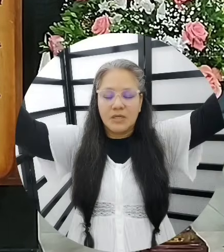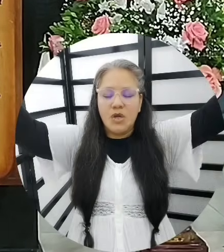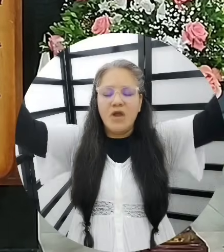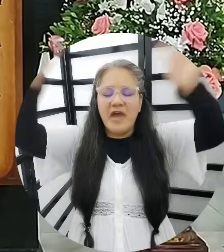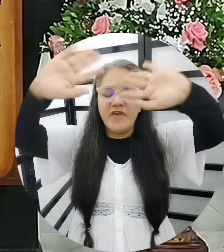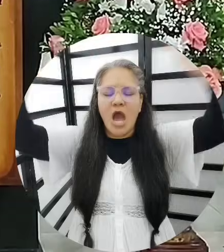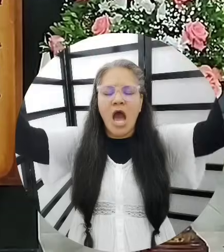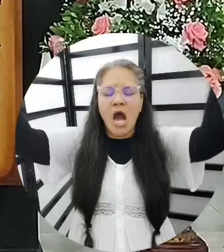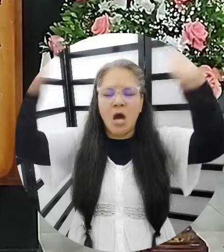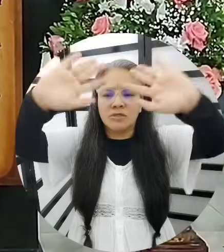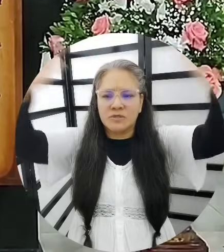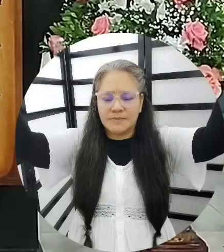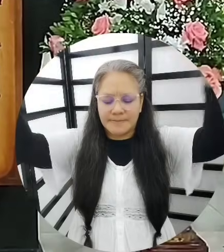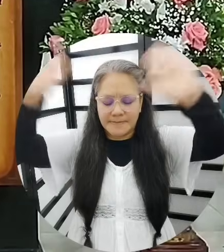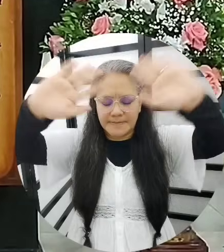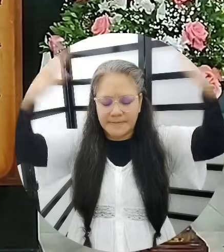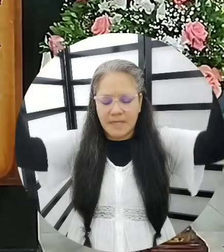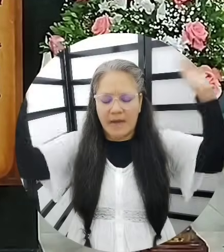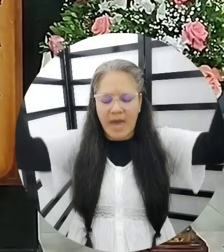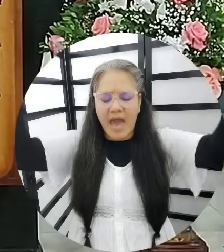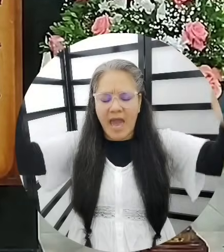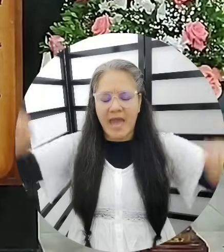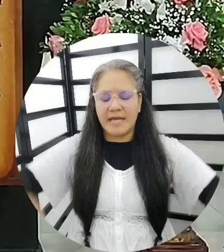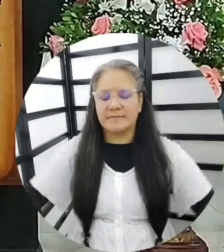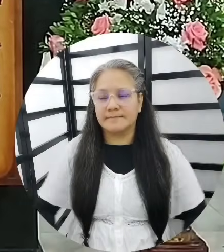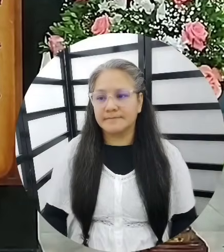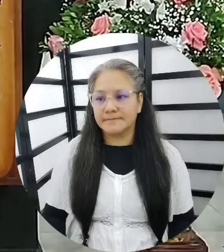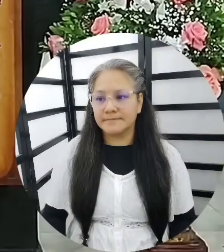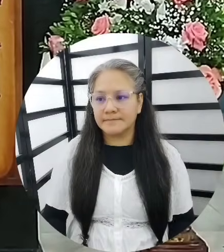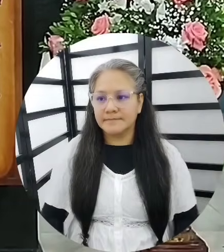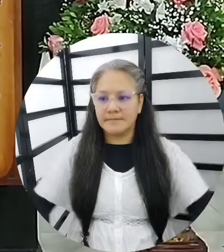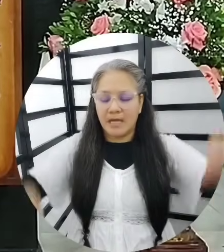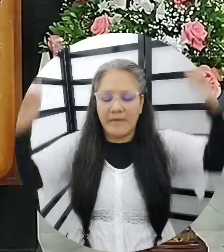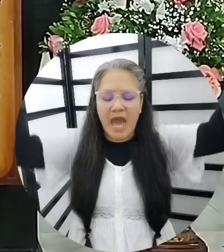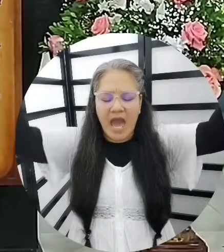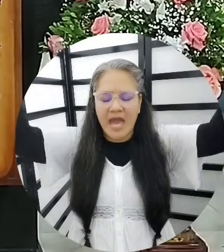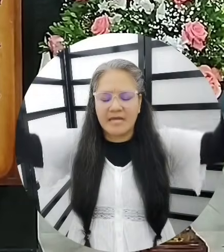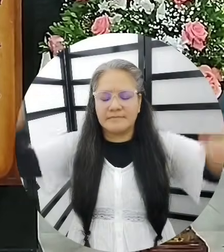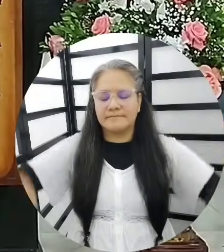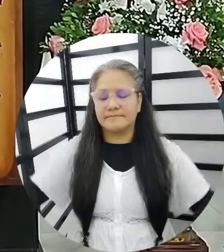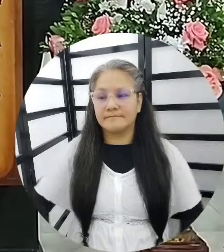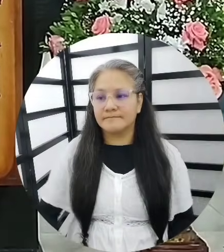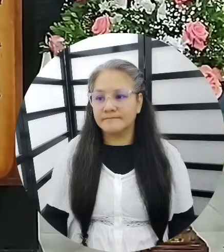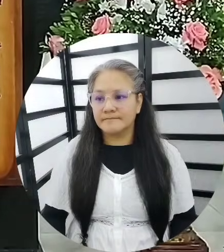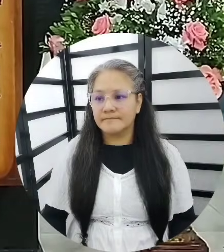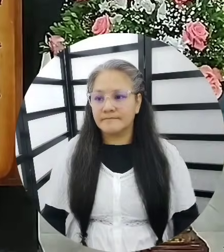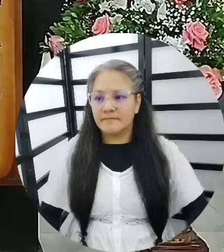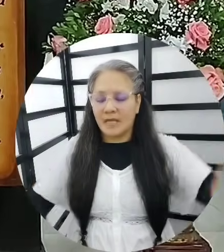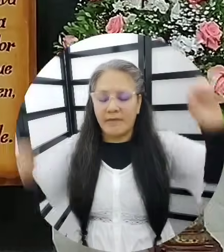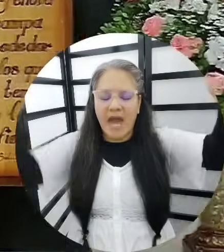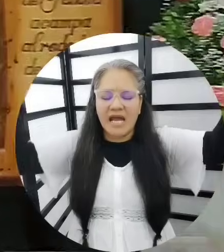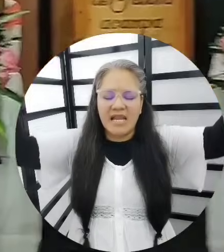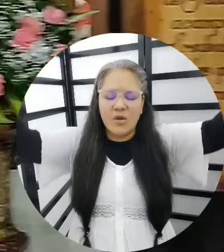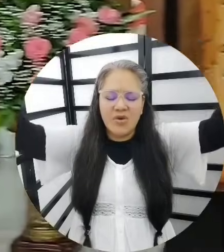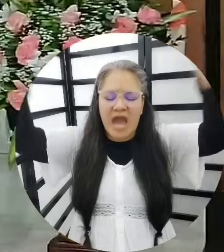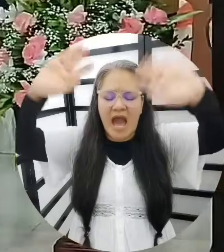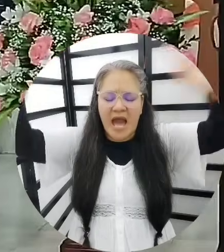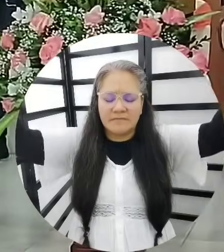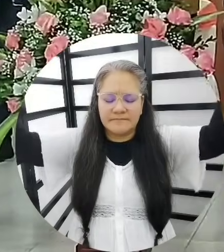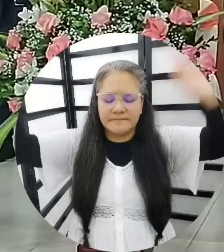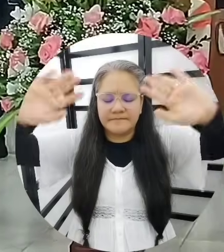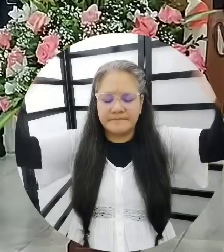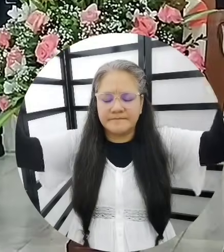¿Cuántos alaban al Señor? Cristo vive. Cristo vive. Cristo